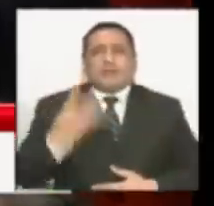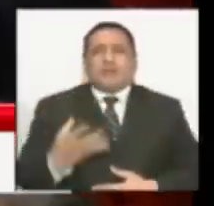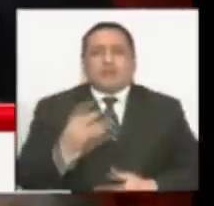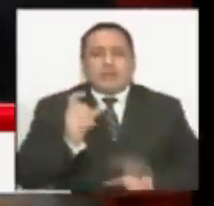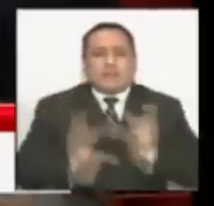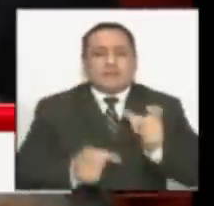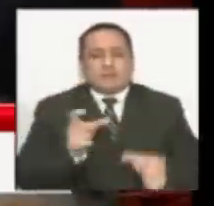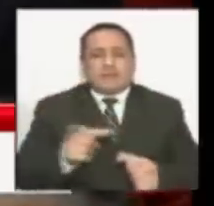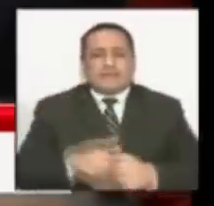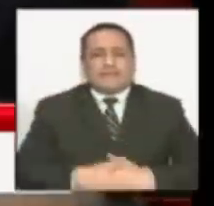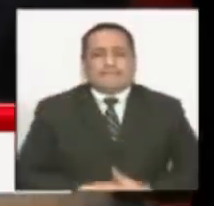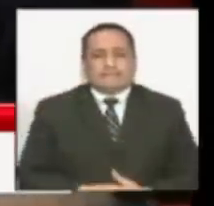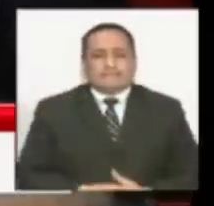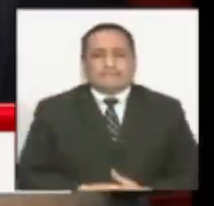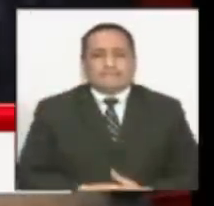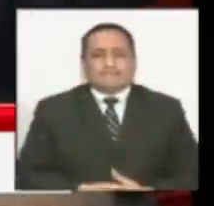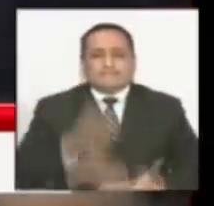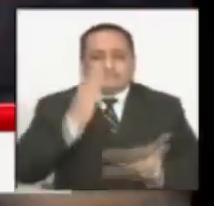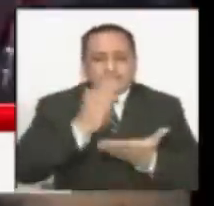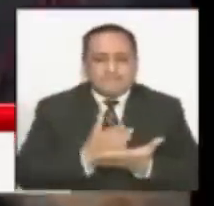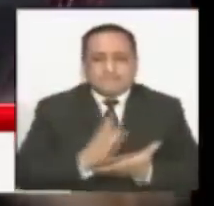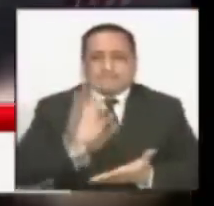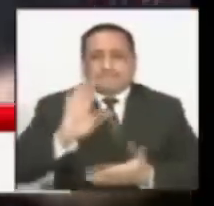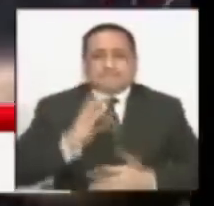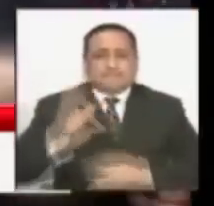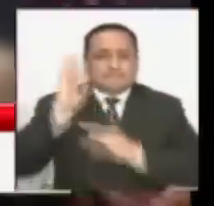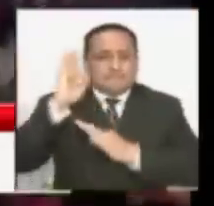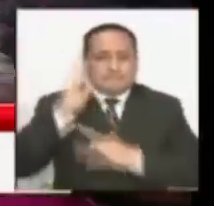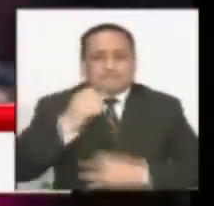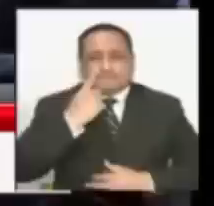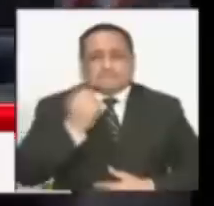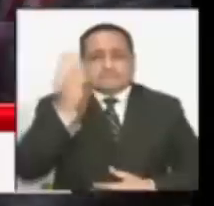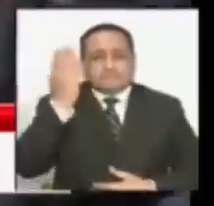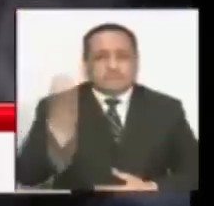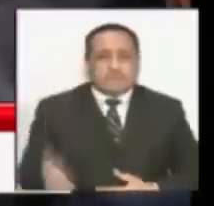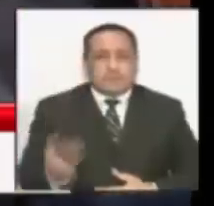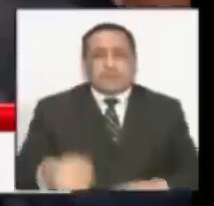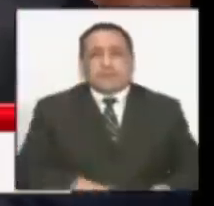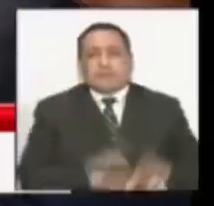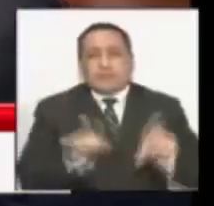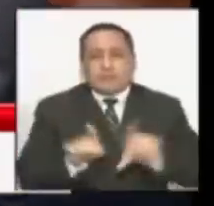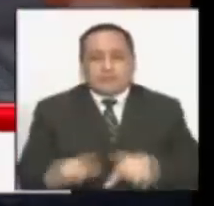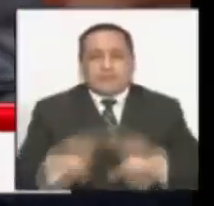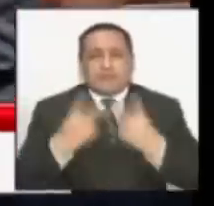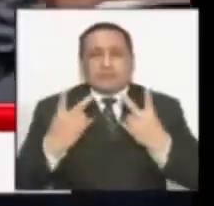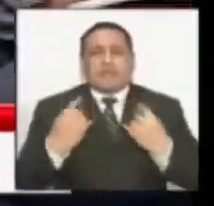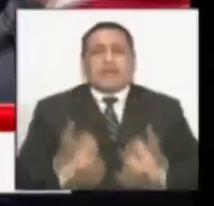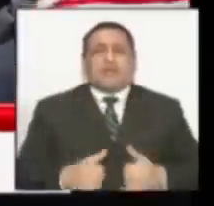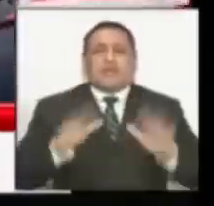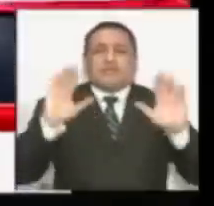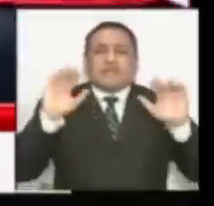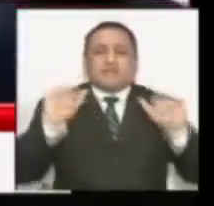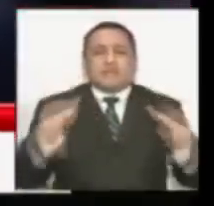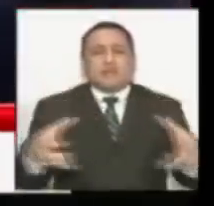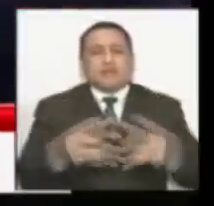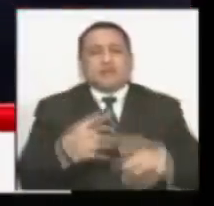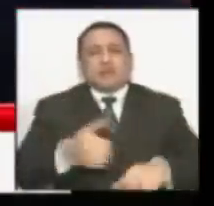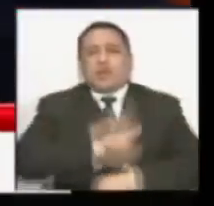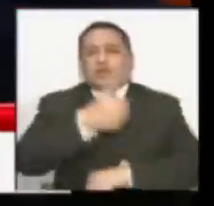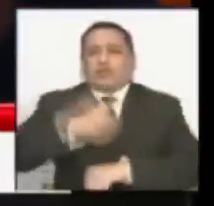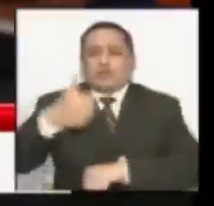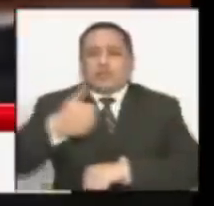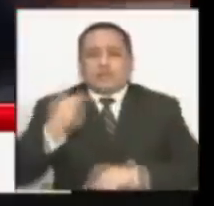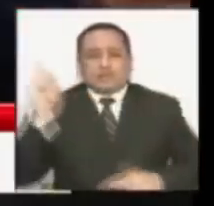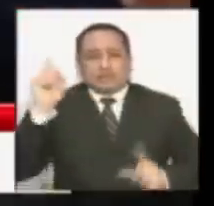quien 76 años, tampoco no hay que negarle más años del que le corresponde, 76 años, quien asumió la